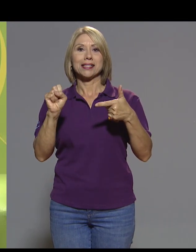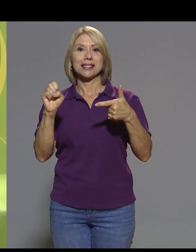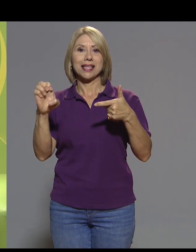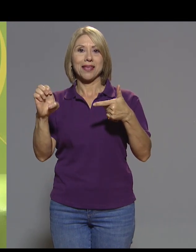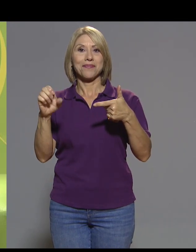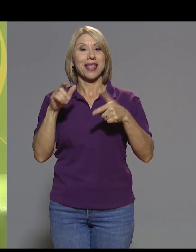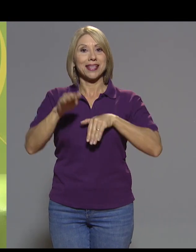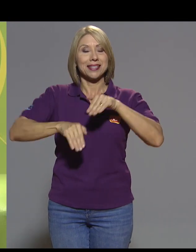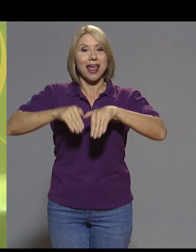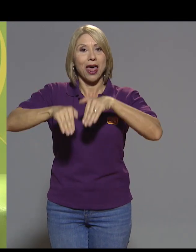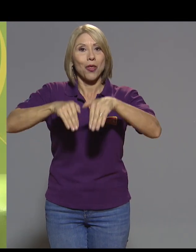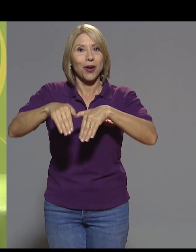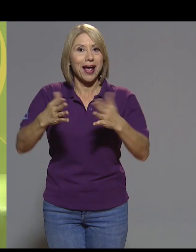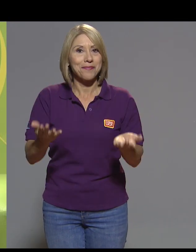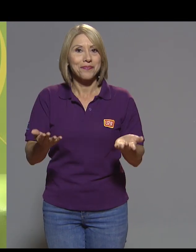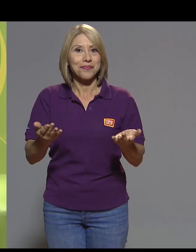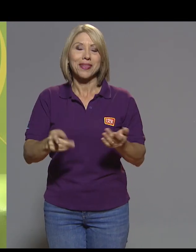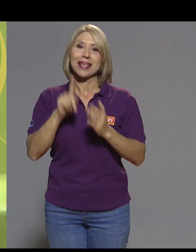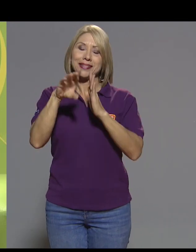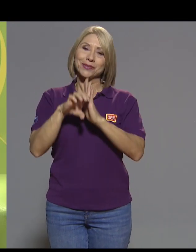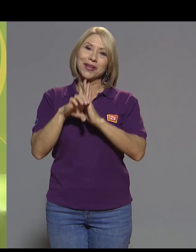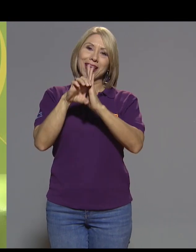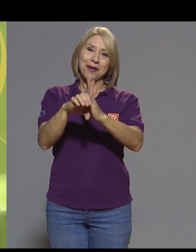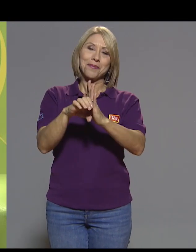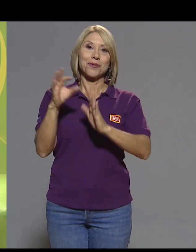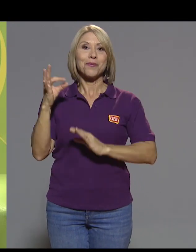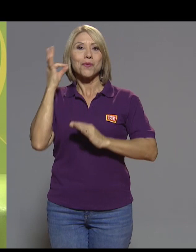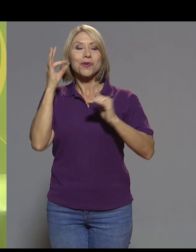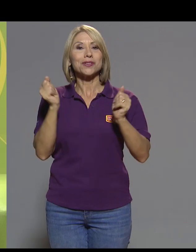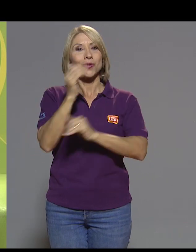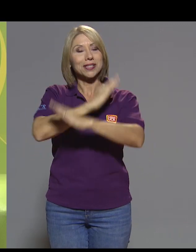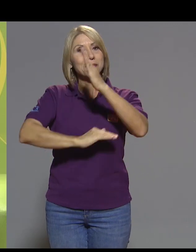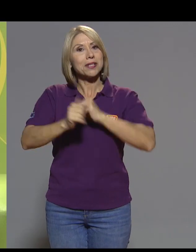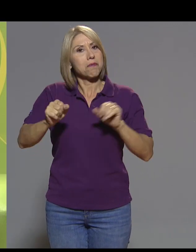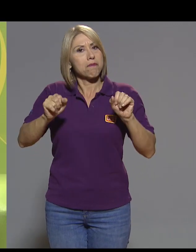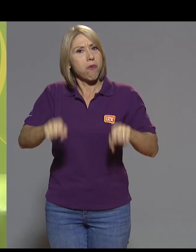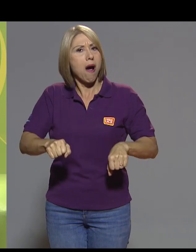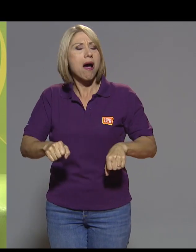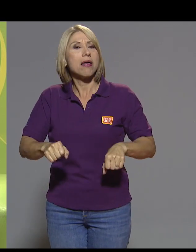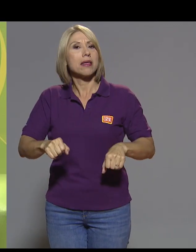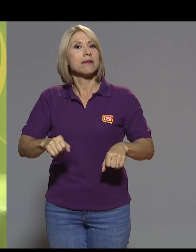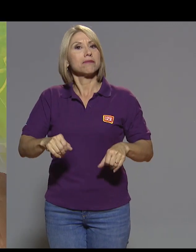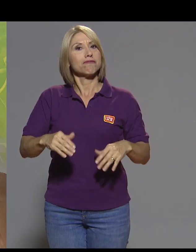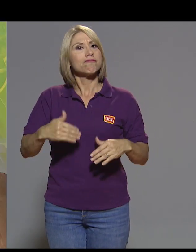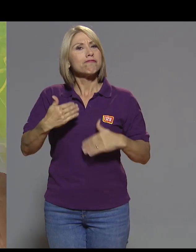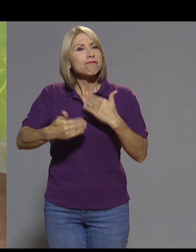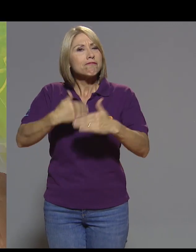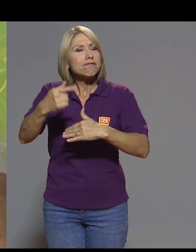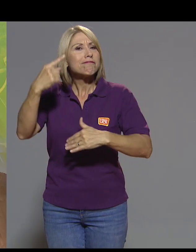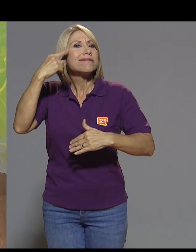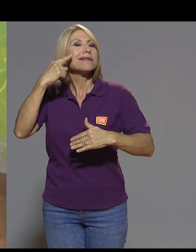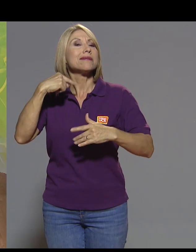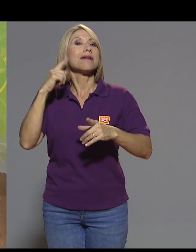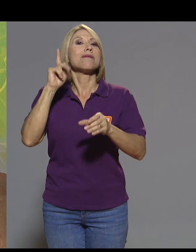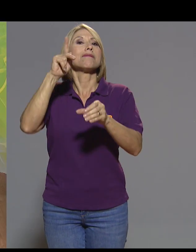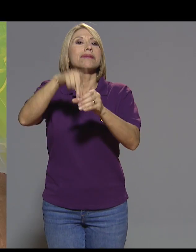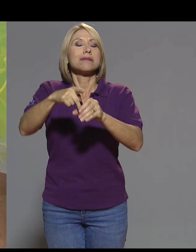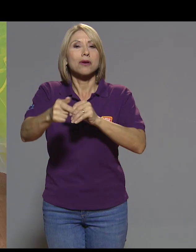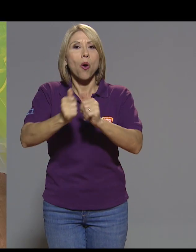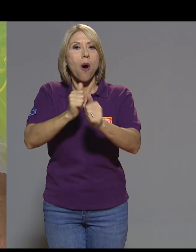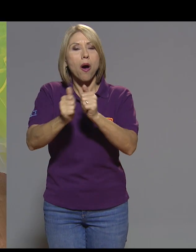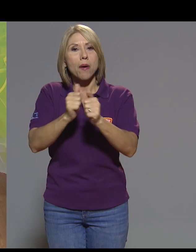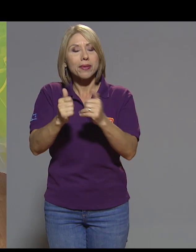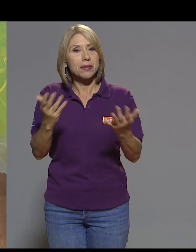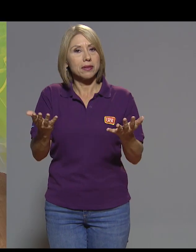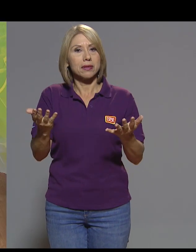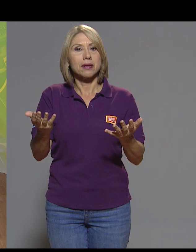es una verdad de los ejemplos que las mujeres con discapacidad podrían tener para aspirar a competir de